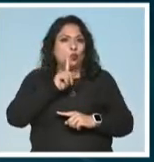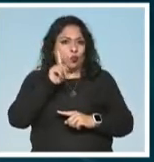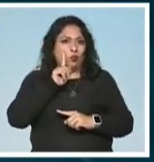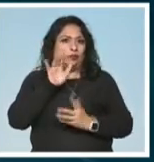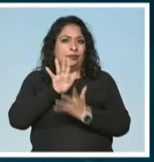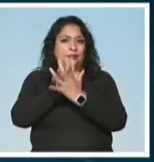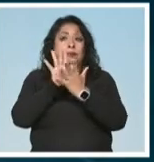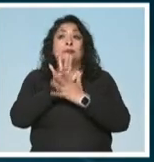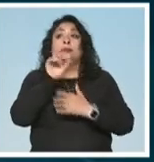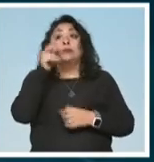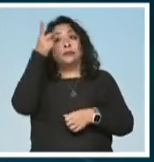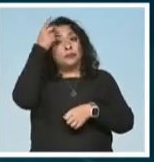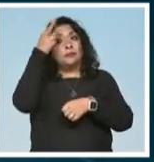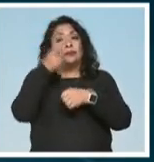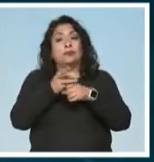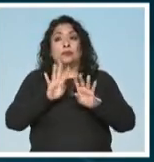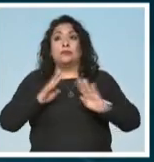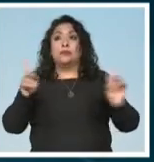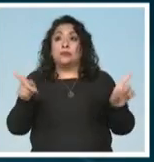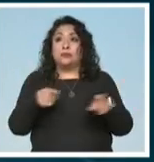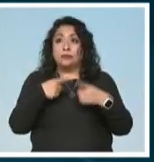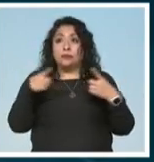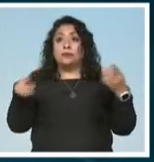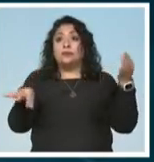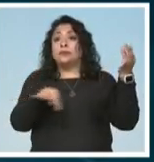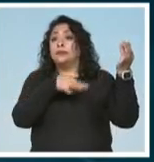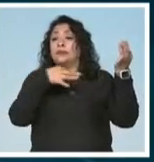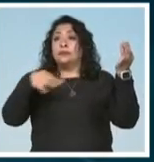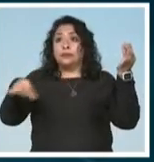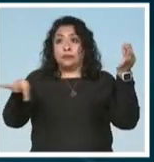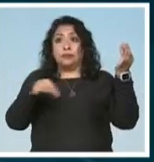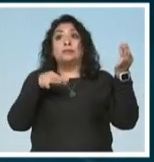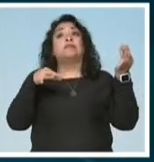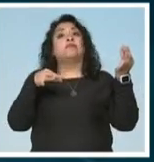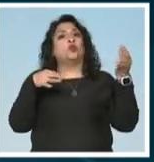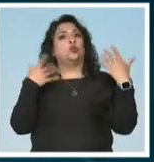presente. También directora de orquesta y violinista muy dotada.